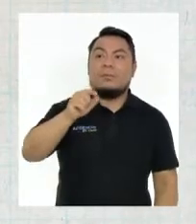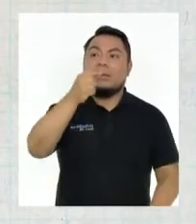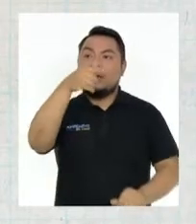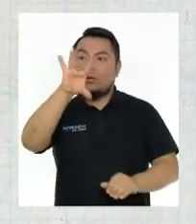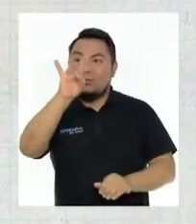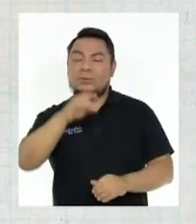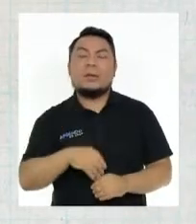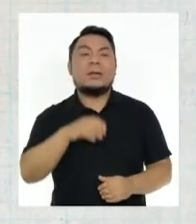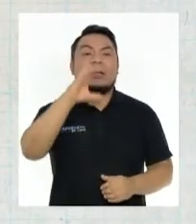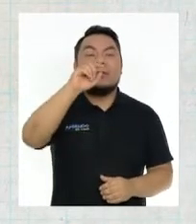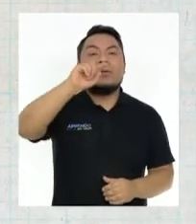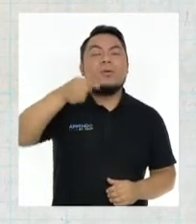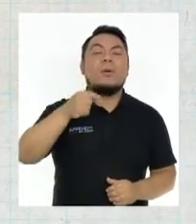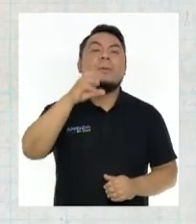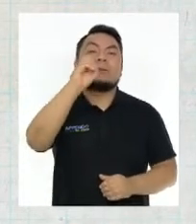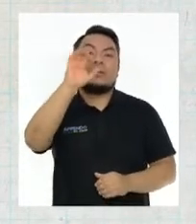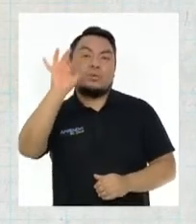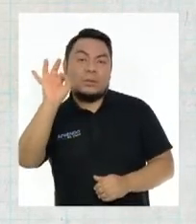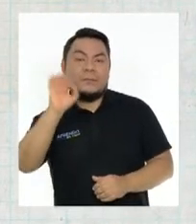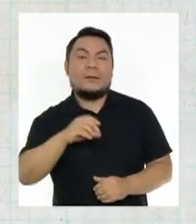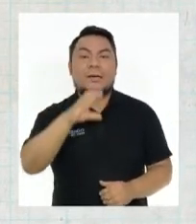0,18, 0,09,